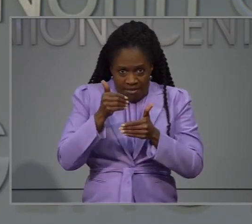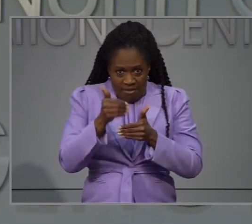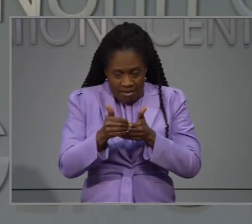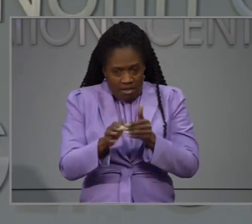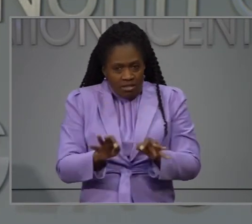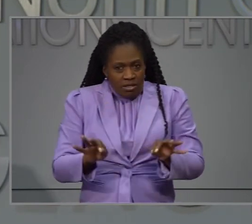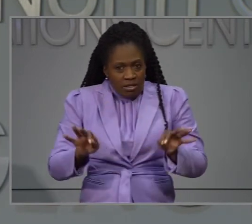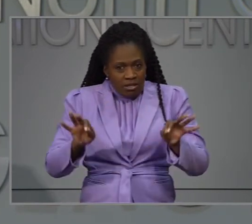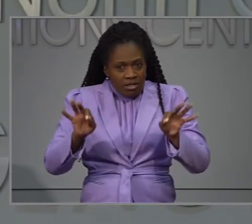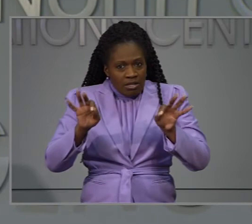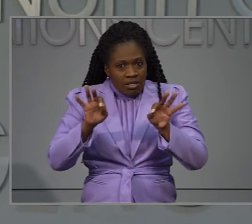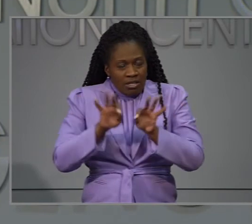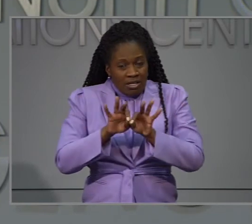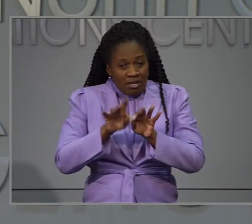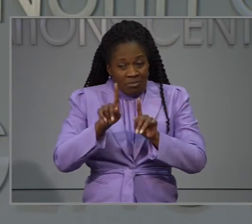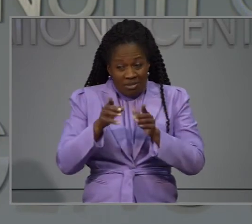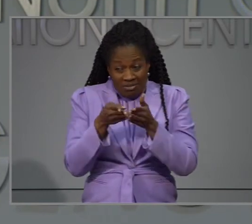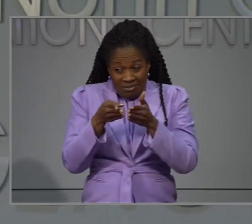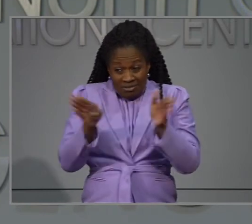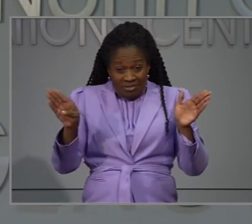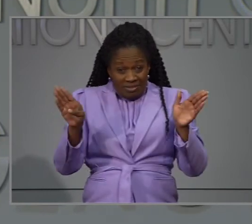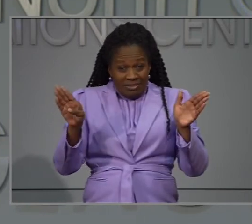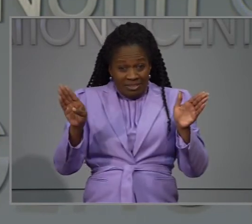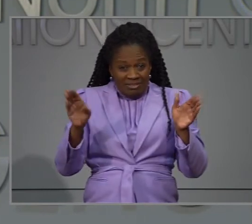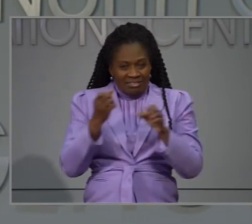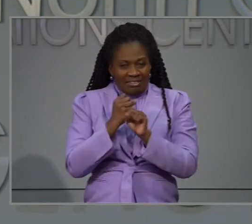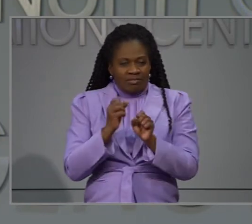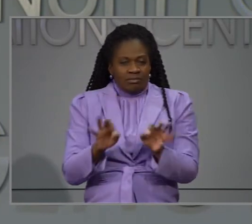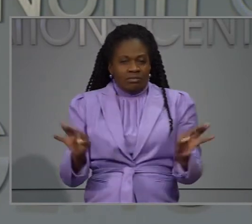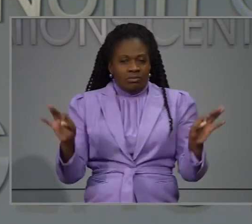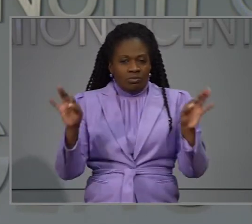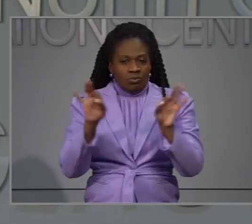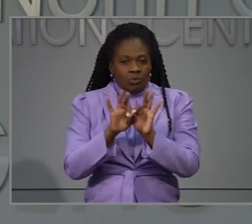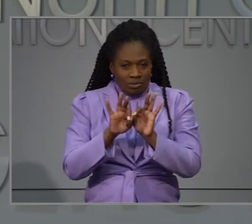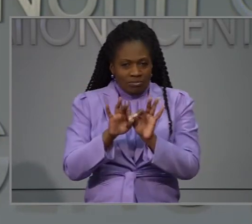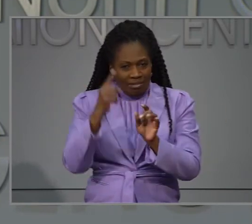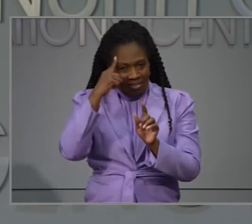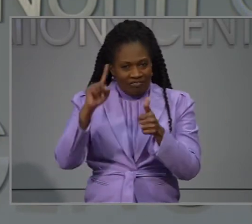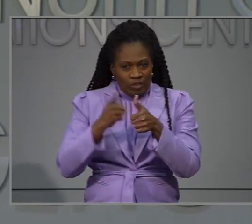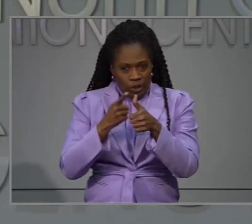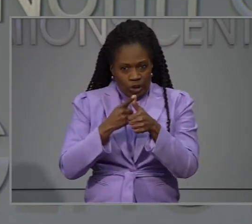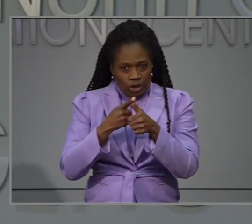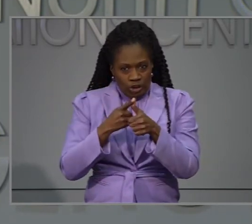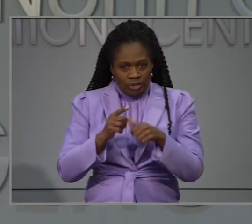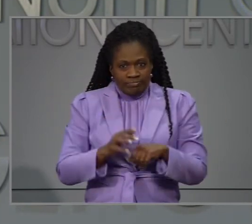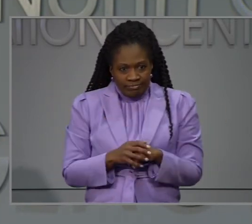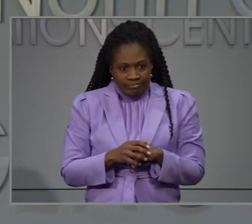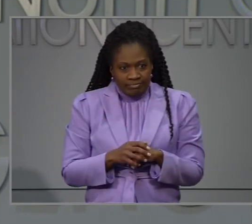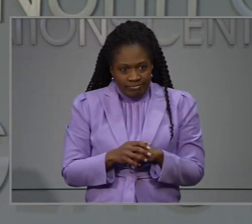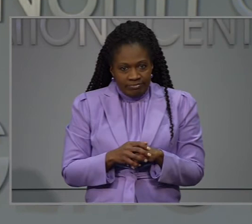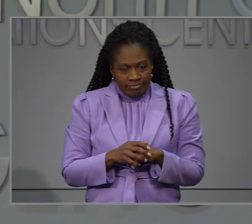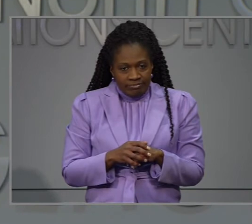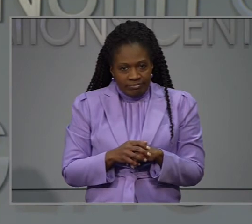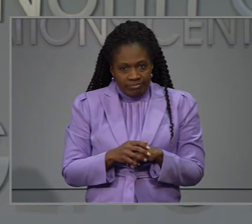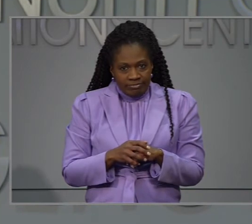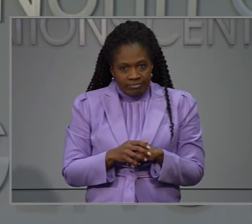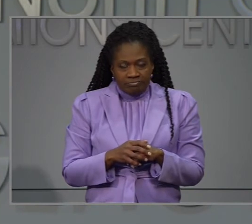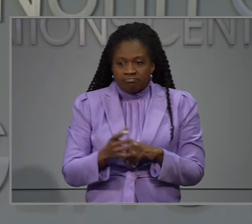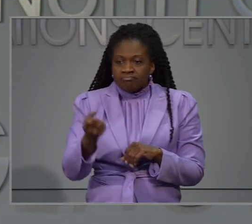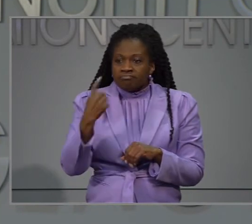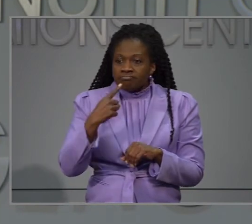posible que podamos pero tenemos que mantener la seguridad pública como prioridad gracias la